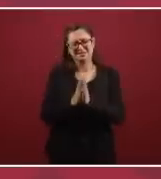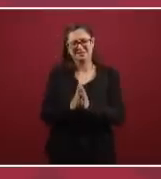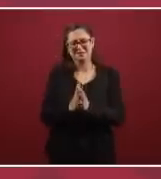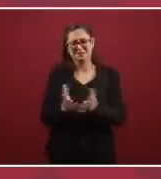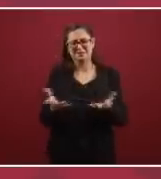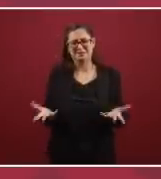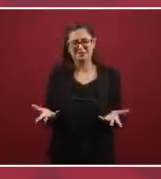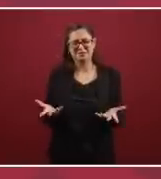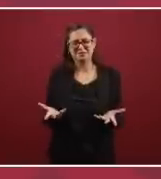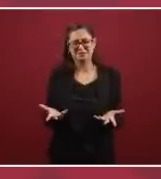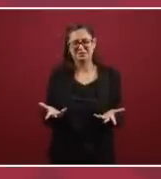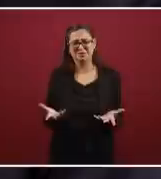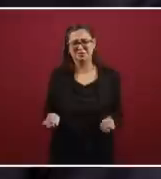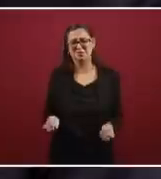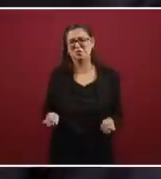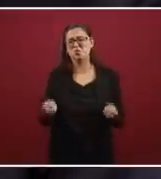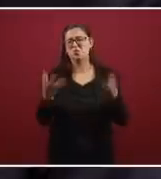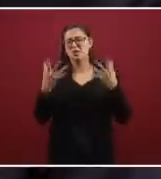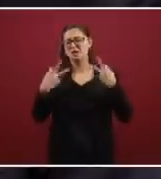le hicieron al presidente.